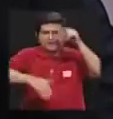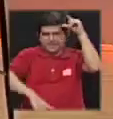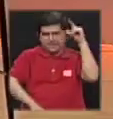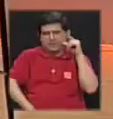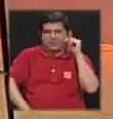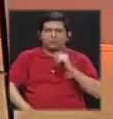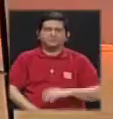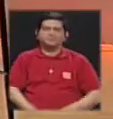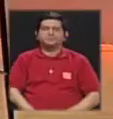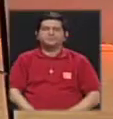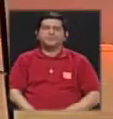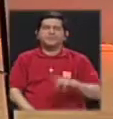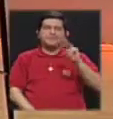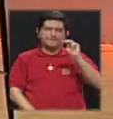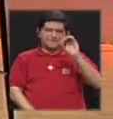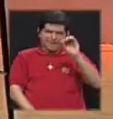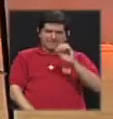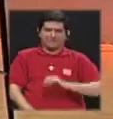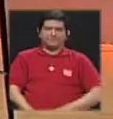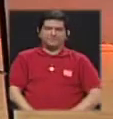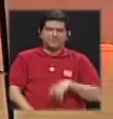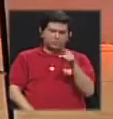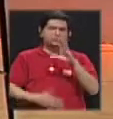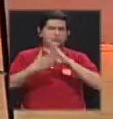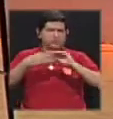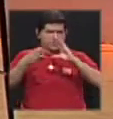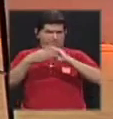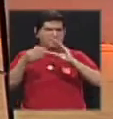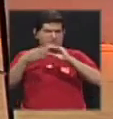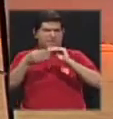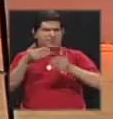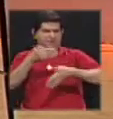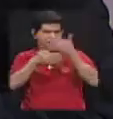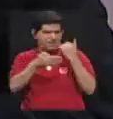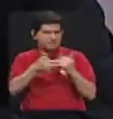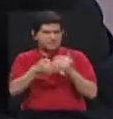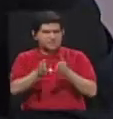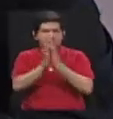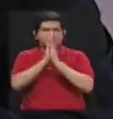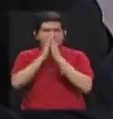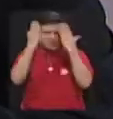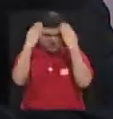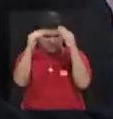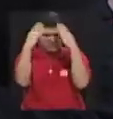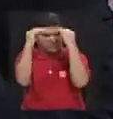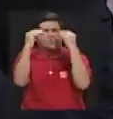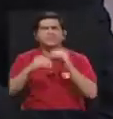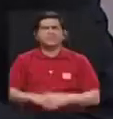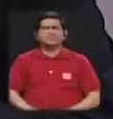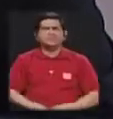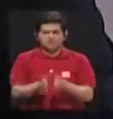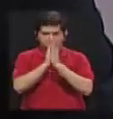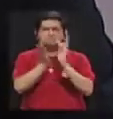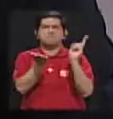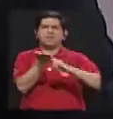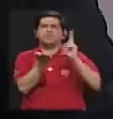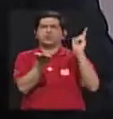Limón. Don Manrique, usted nos comentaba que pidió más información, pidió el